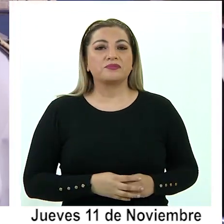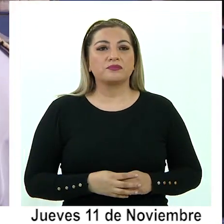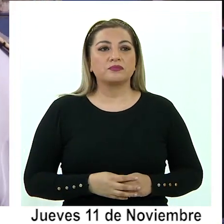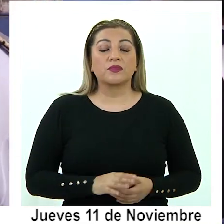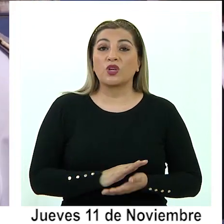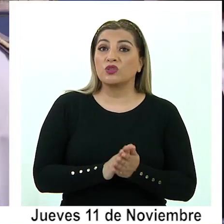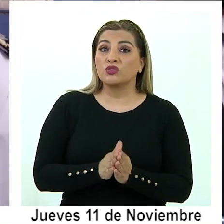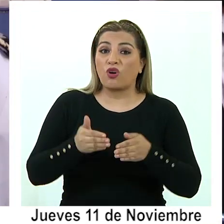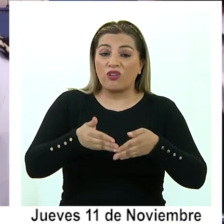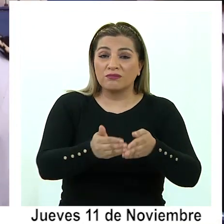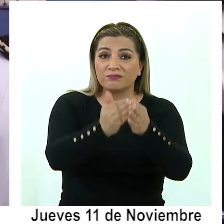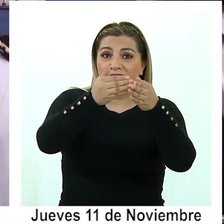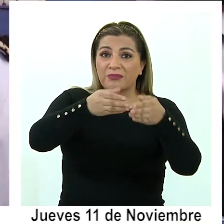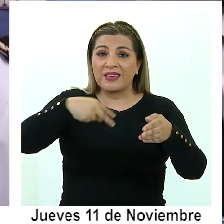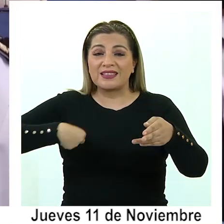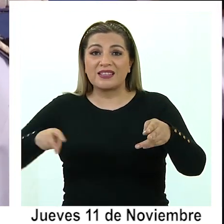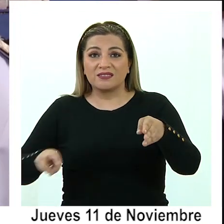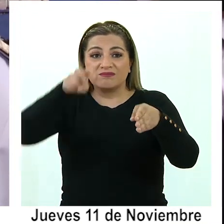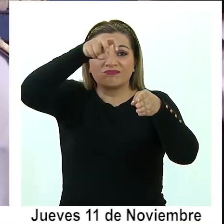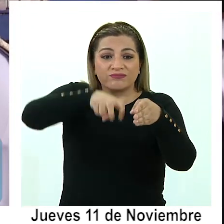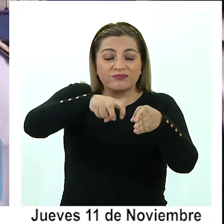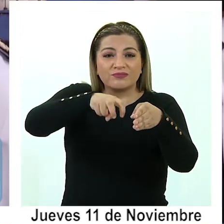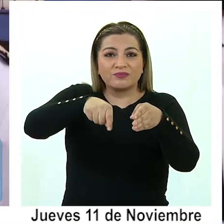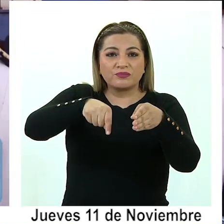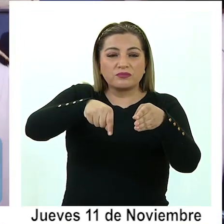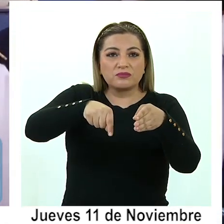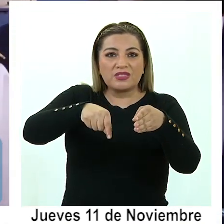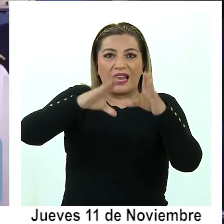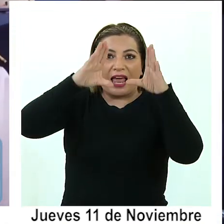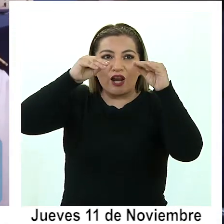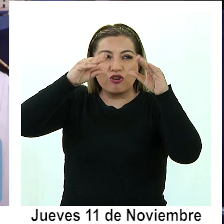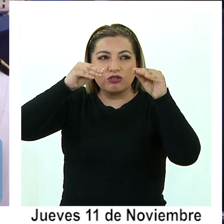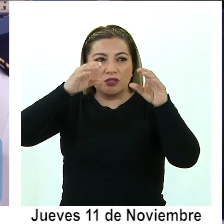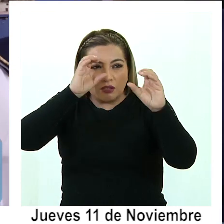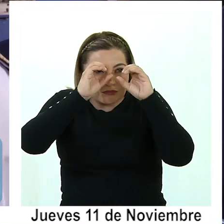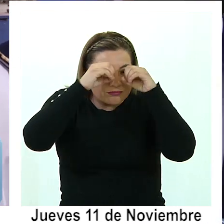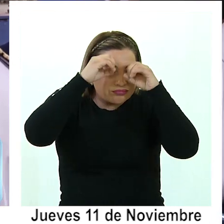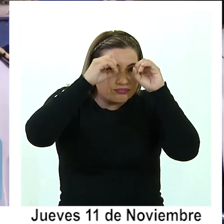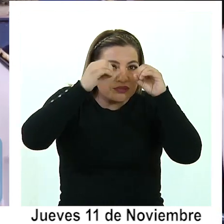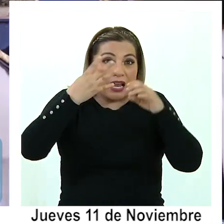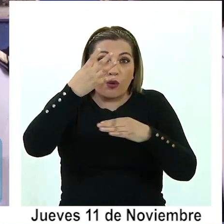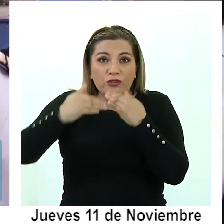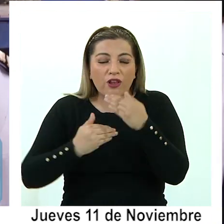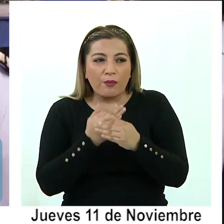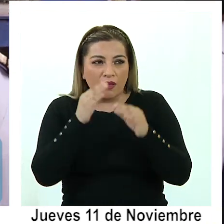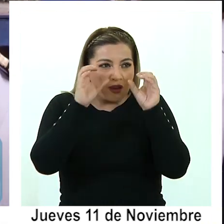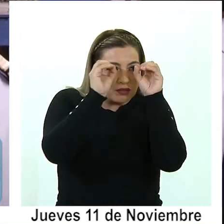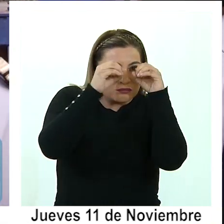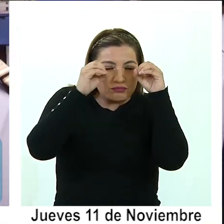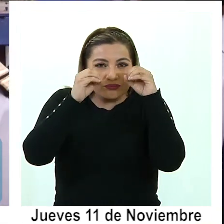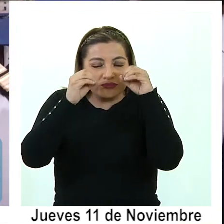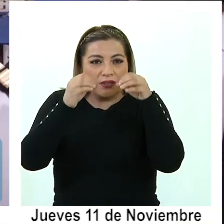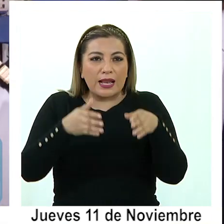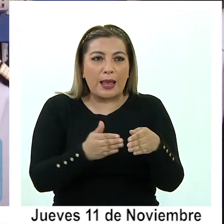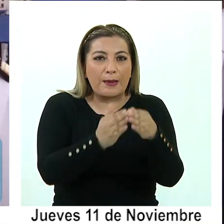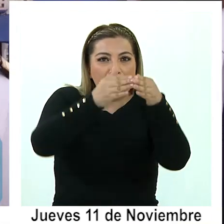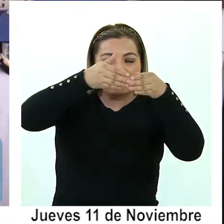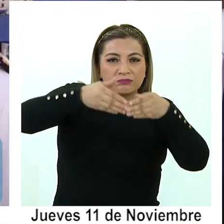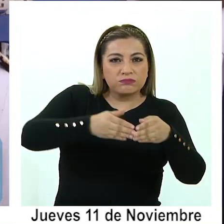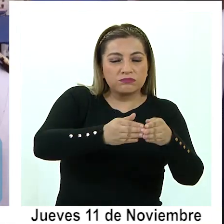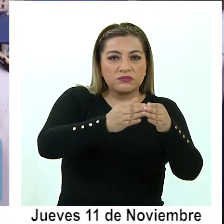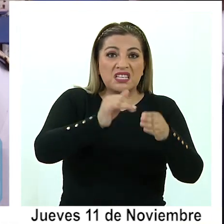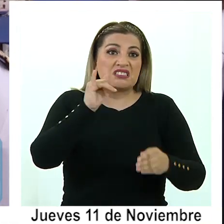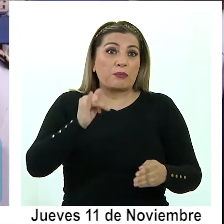son realizados con luz nocturna, ¿no es cierto? Fue un procedimiento que se realizó a las 4 de la mañana en alta mar, con condiciones no siempre